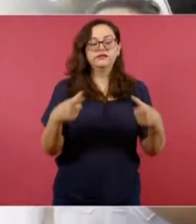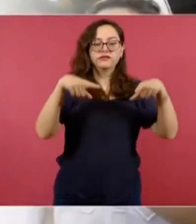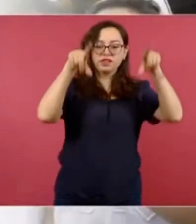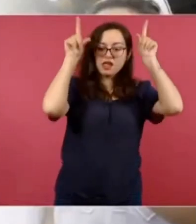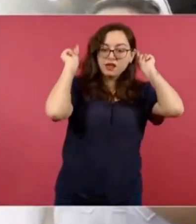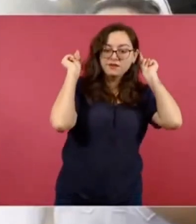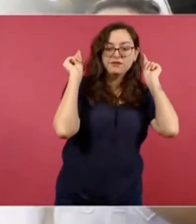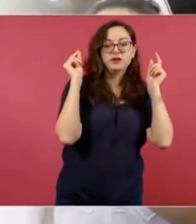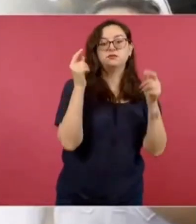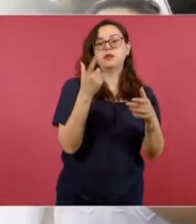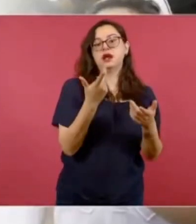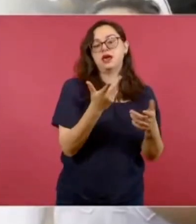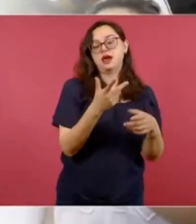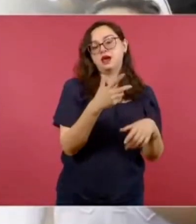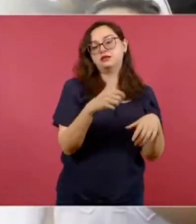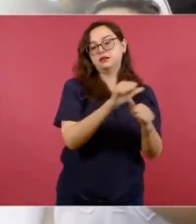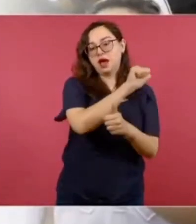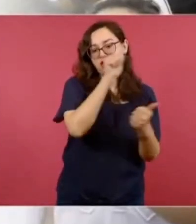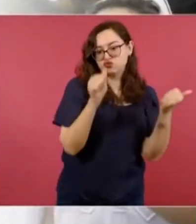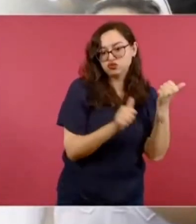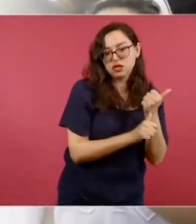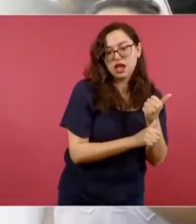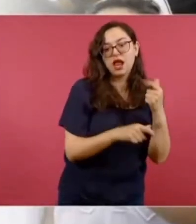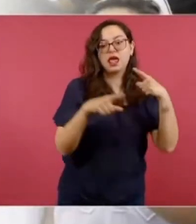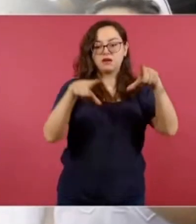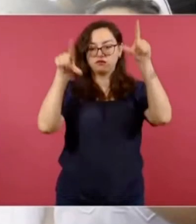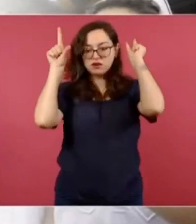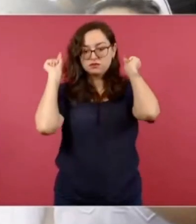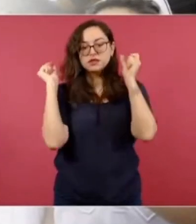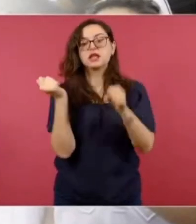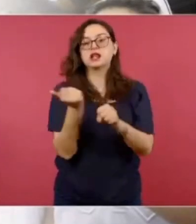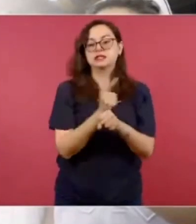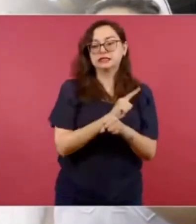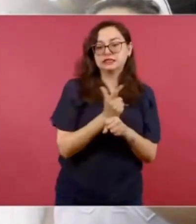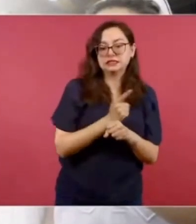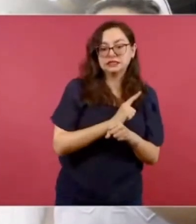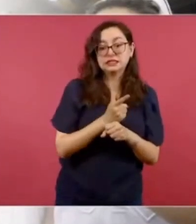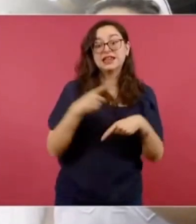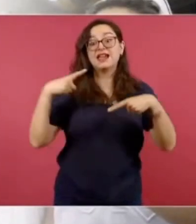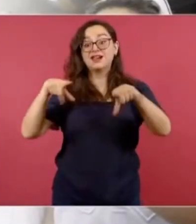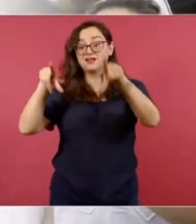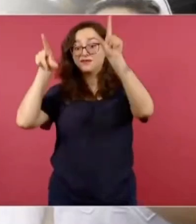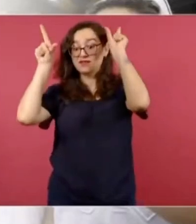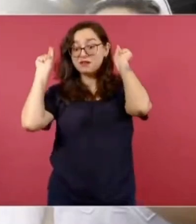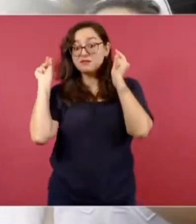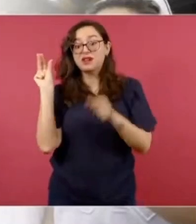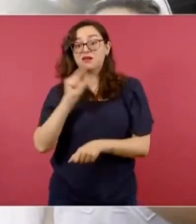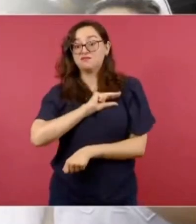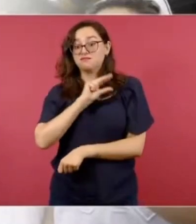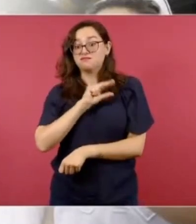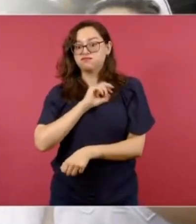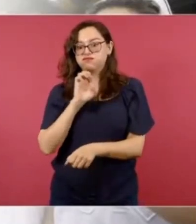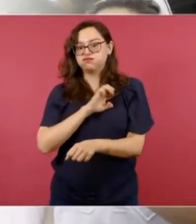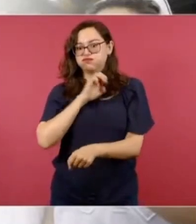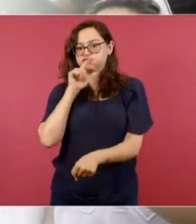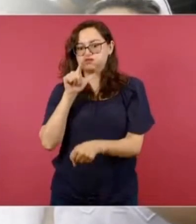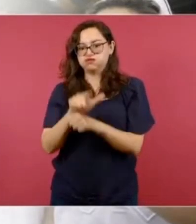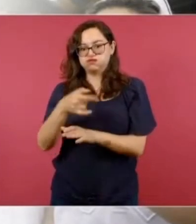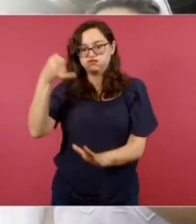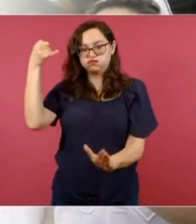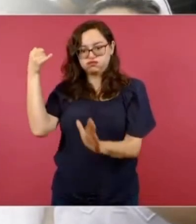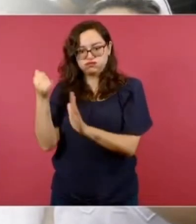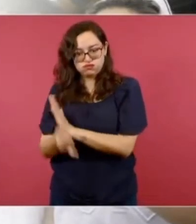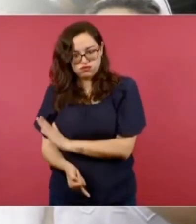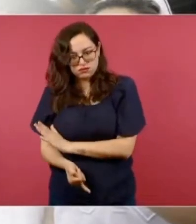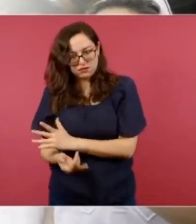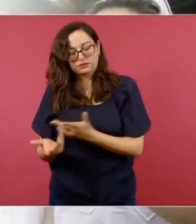pero muchas de ellas hacen tienen una formación postécnica de áreas de servicios y especialidad,